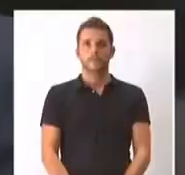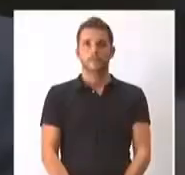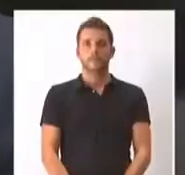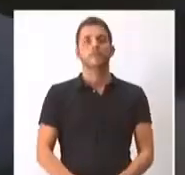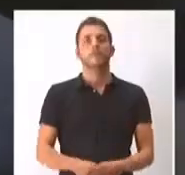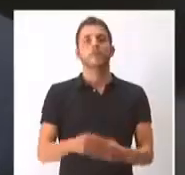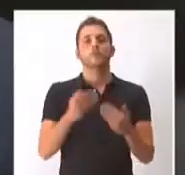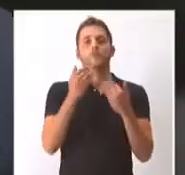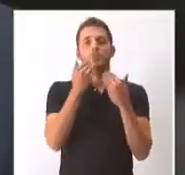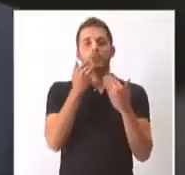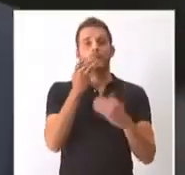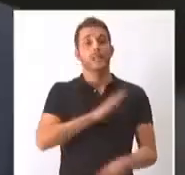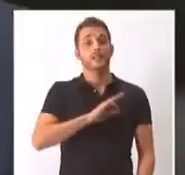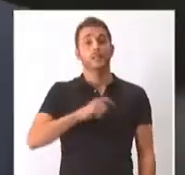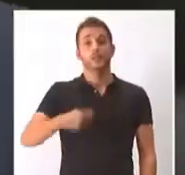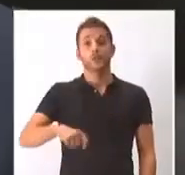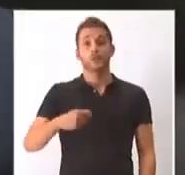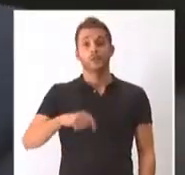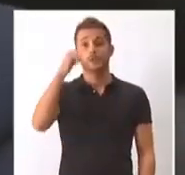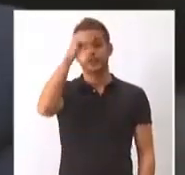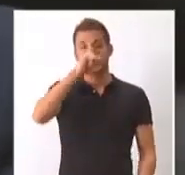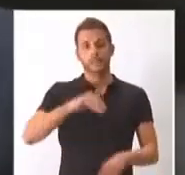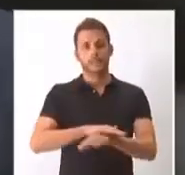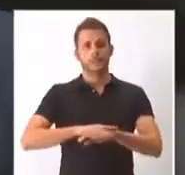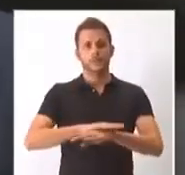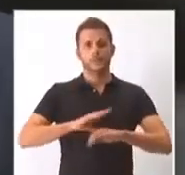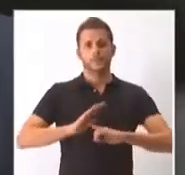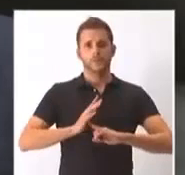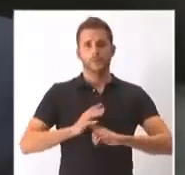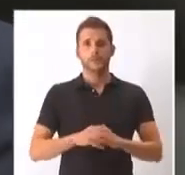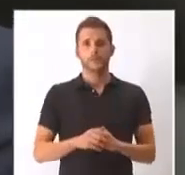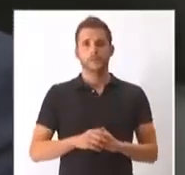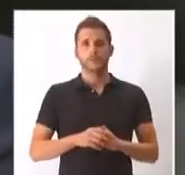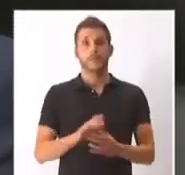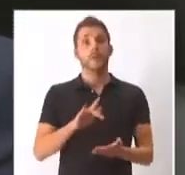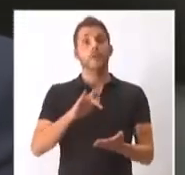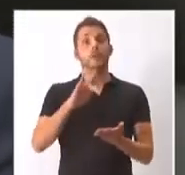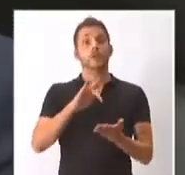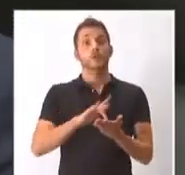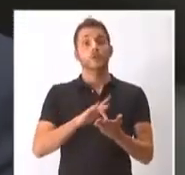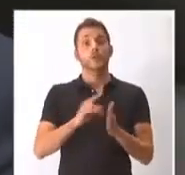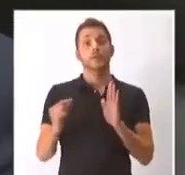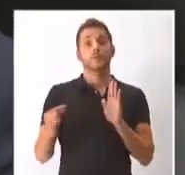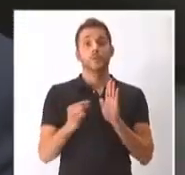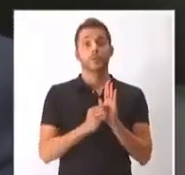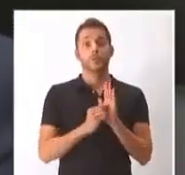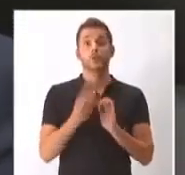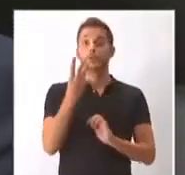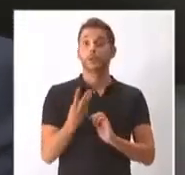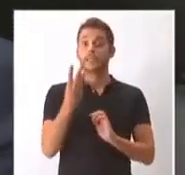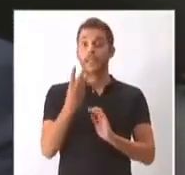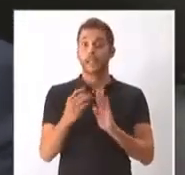muchas gracias señor presidente del gobierno al amparo de lo dispuesto en el punto tercero del